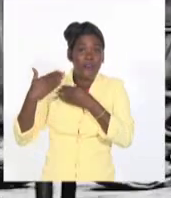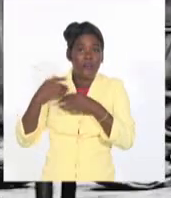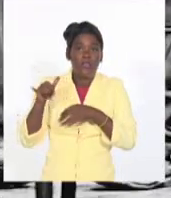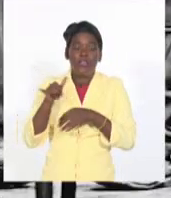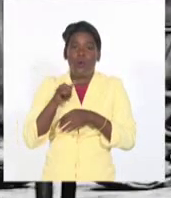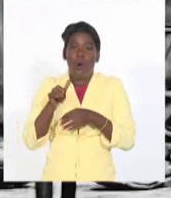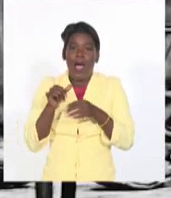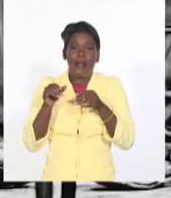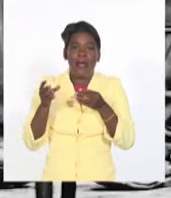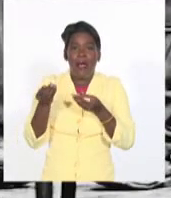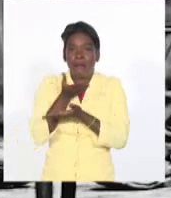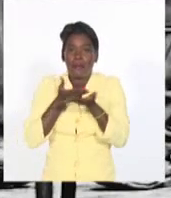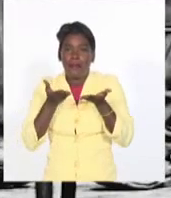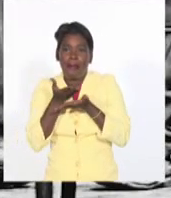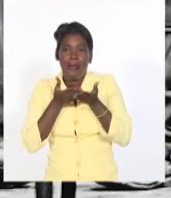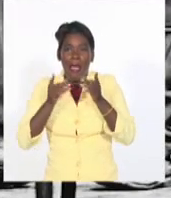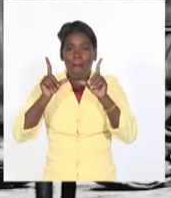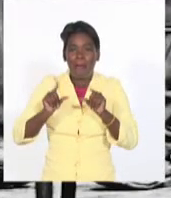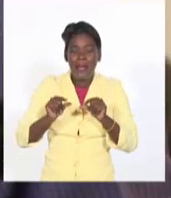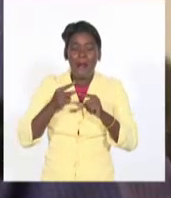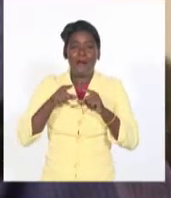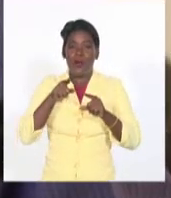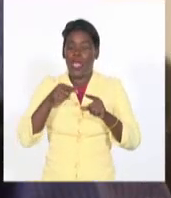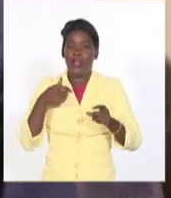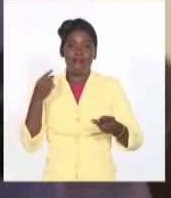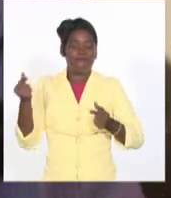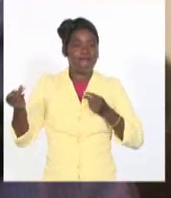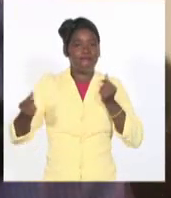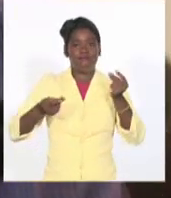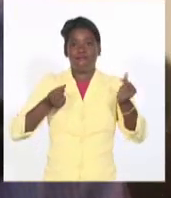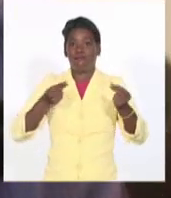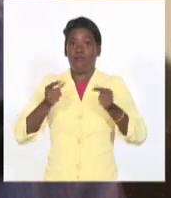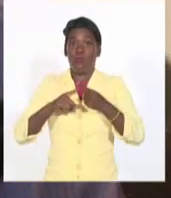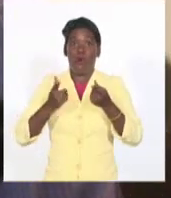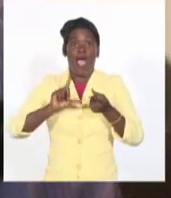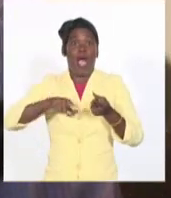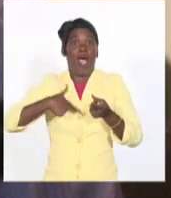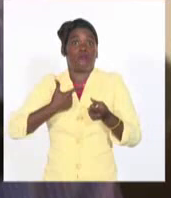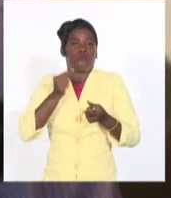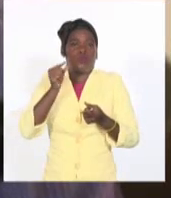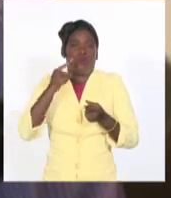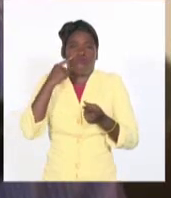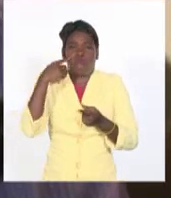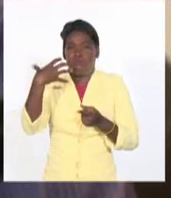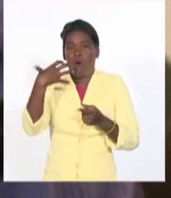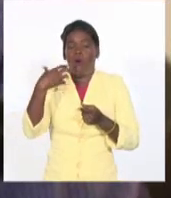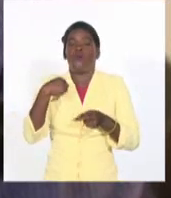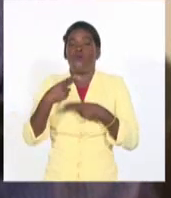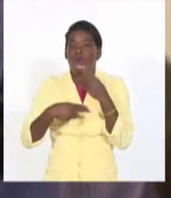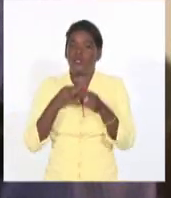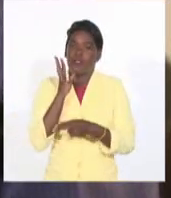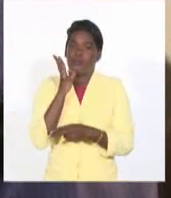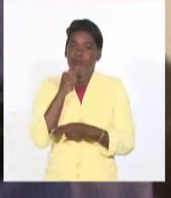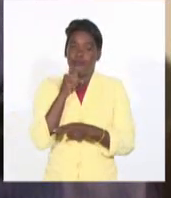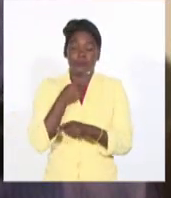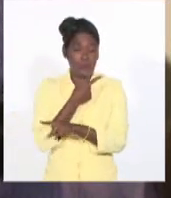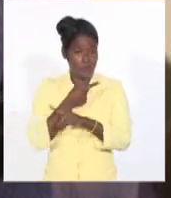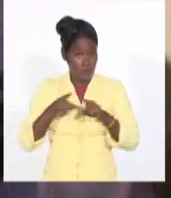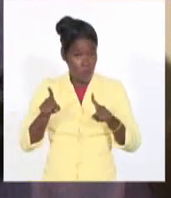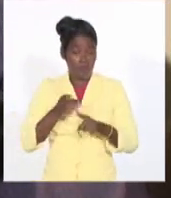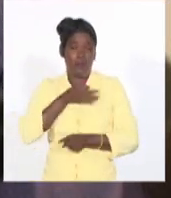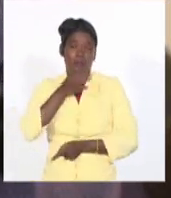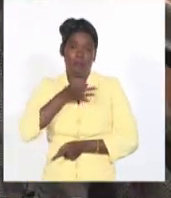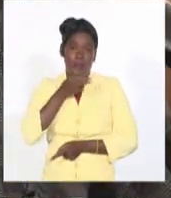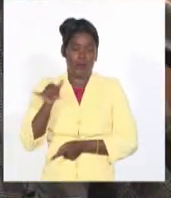debates. Mientras que la teatróloga Vivian Martínez Tavares, muy cercana a ese montaje, se refirió a sus aportes al panorama